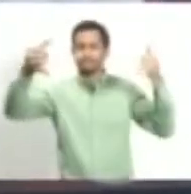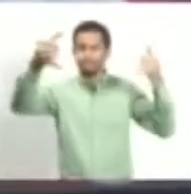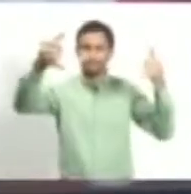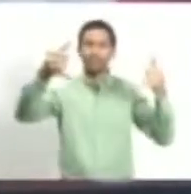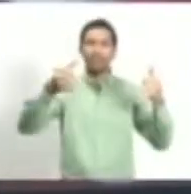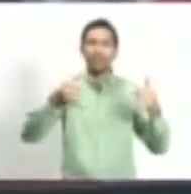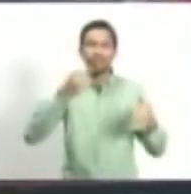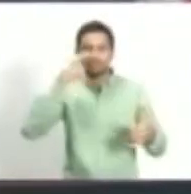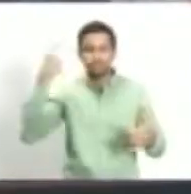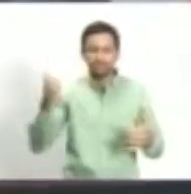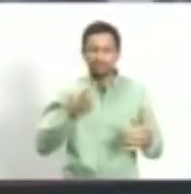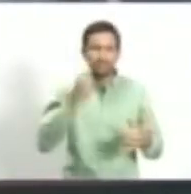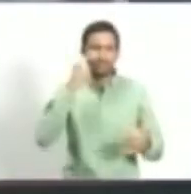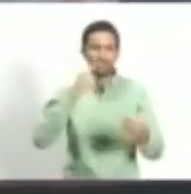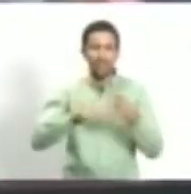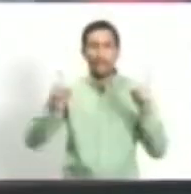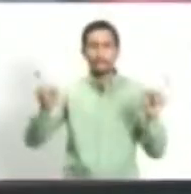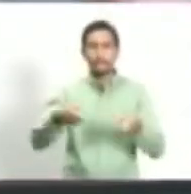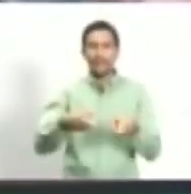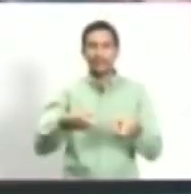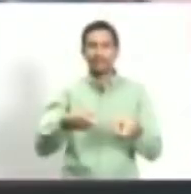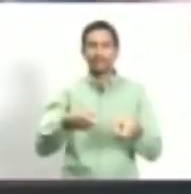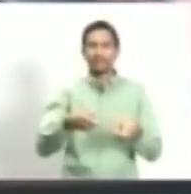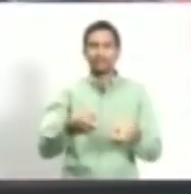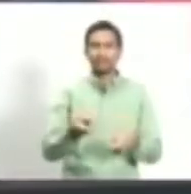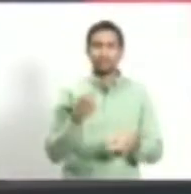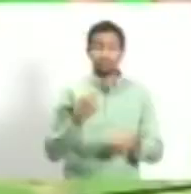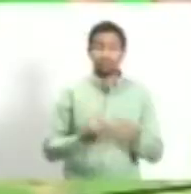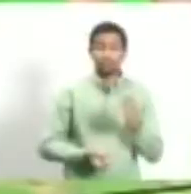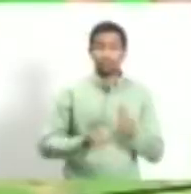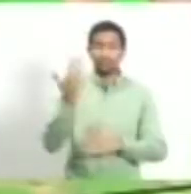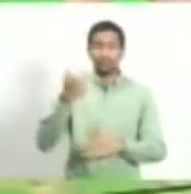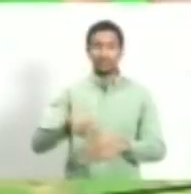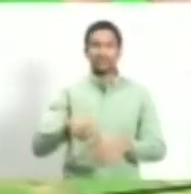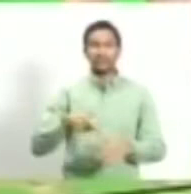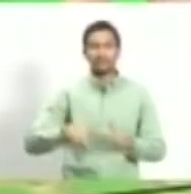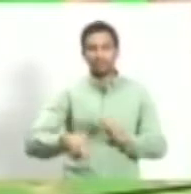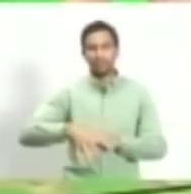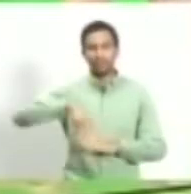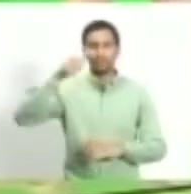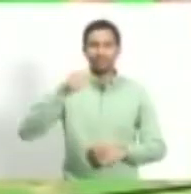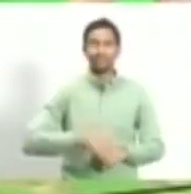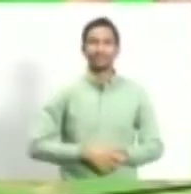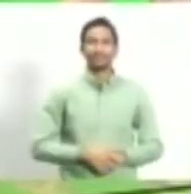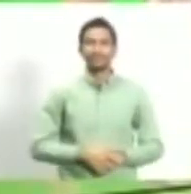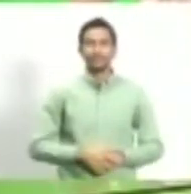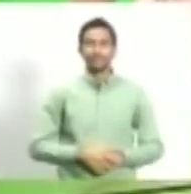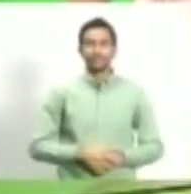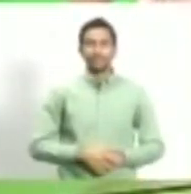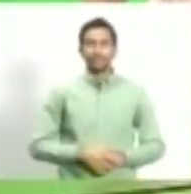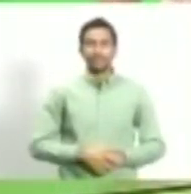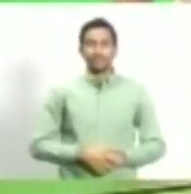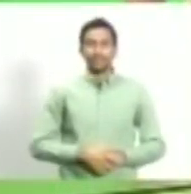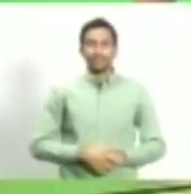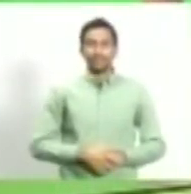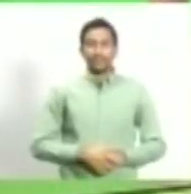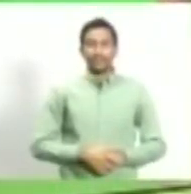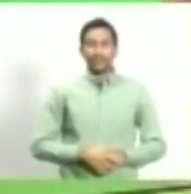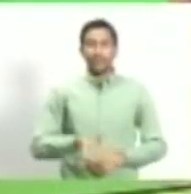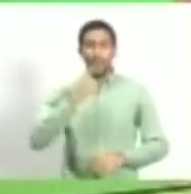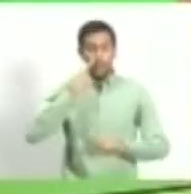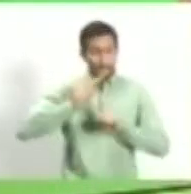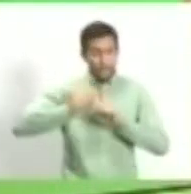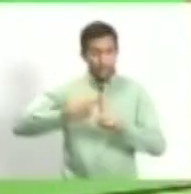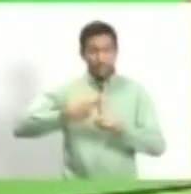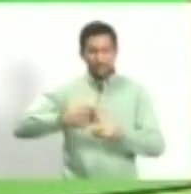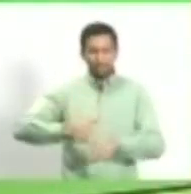dar con la captura de los responsables de este nuevo asalto. Bien indignado se mostró el procurador general Fernando Carrillo